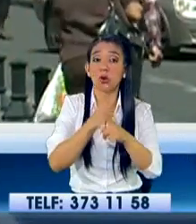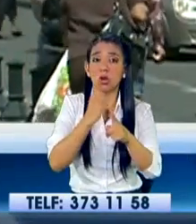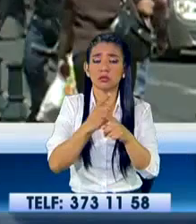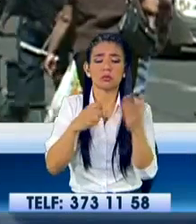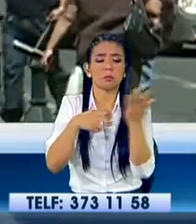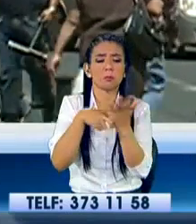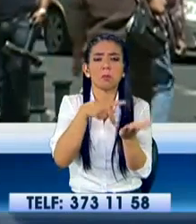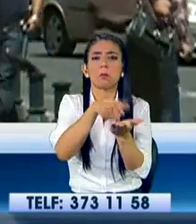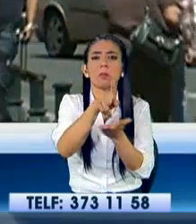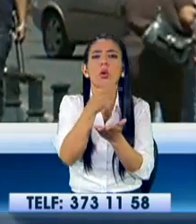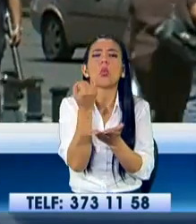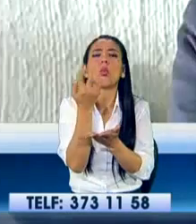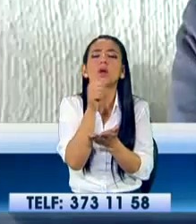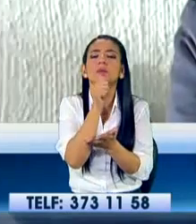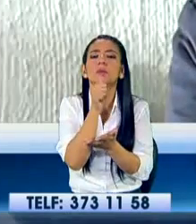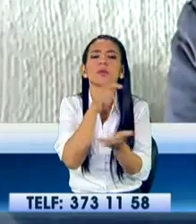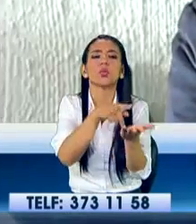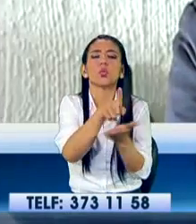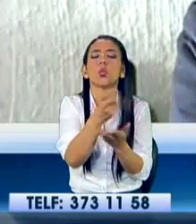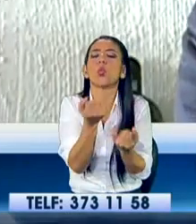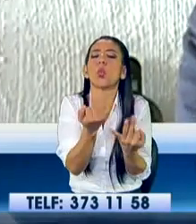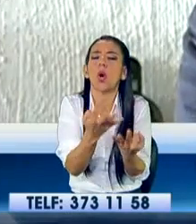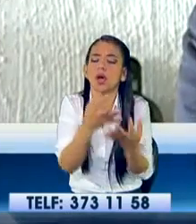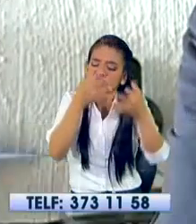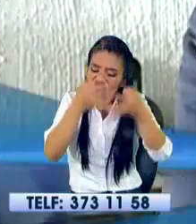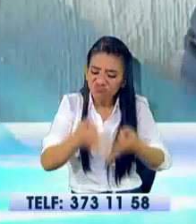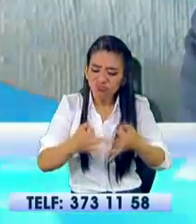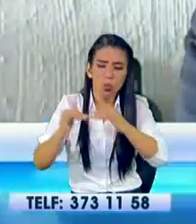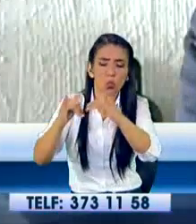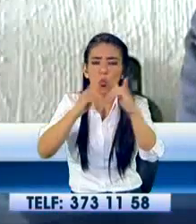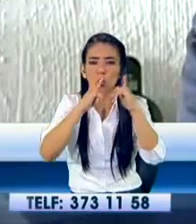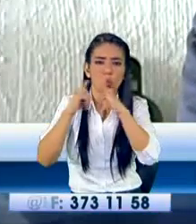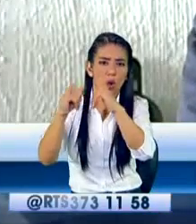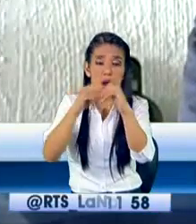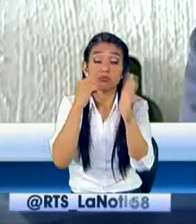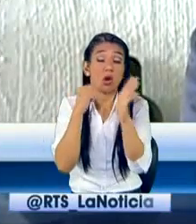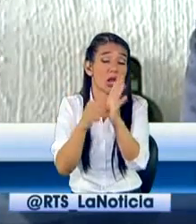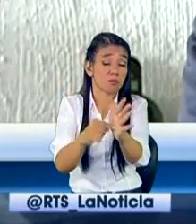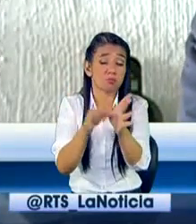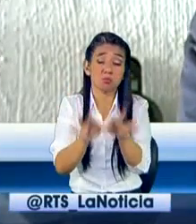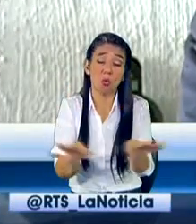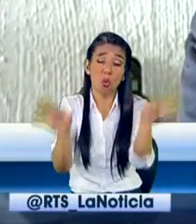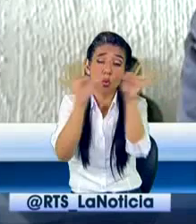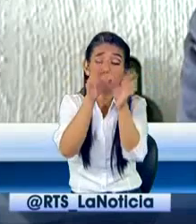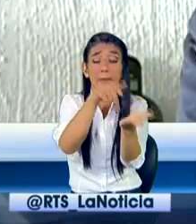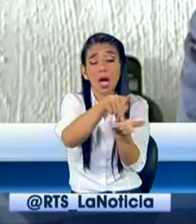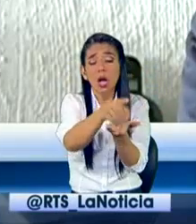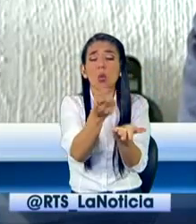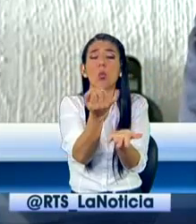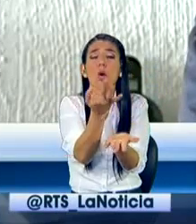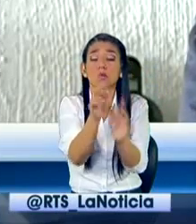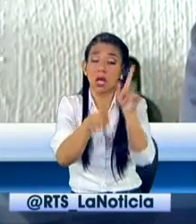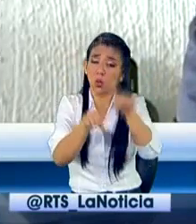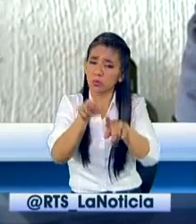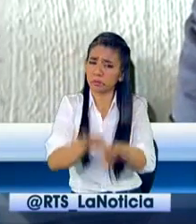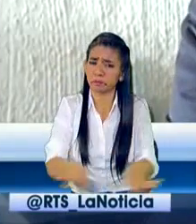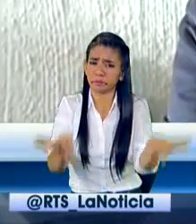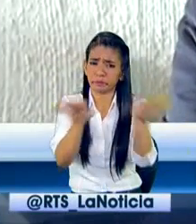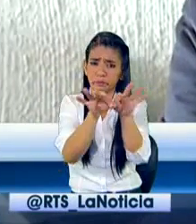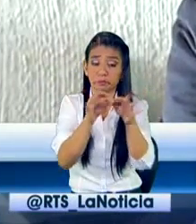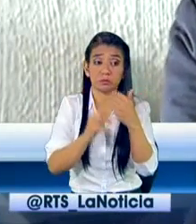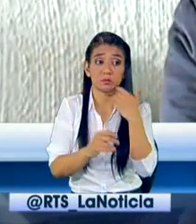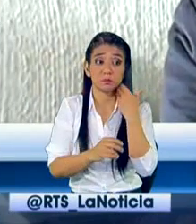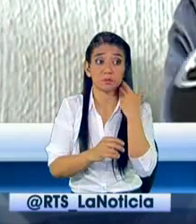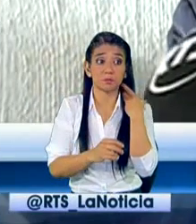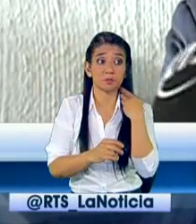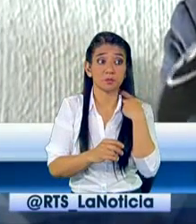privado. Este proyecto lo que busca es unificar la norma y además mejorar las condiciones en el aparcamiento del distrito. Por ejemplo, los establecimientos deberán